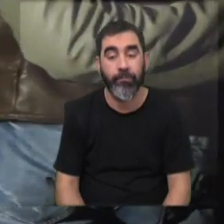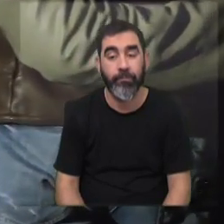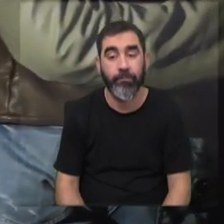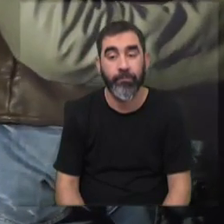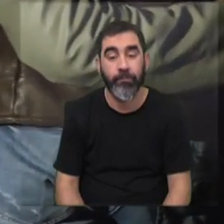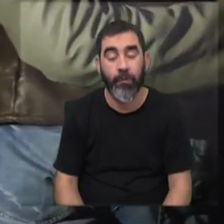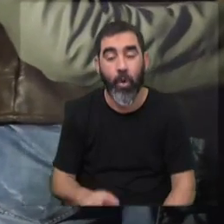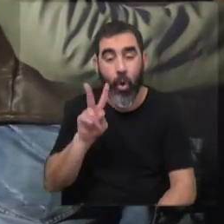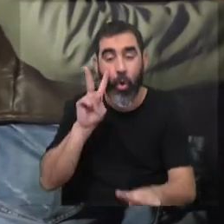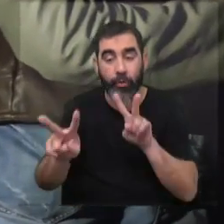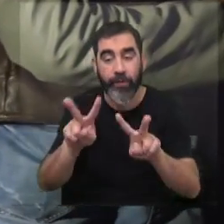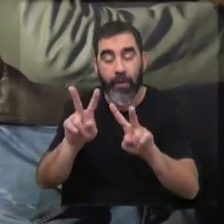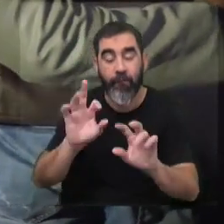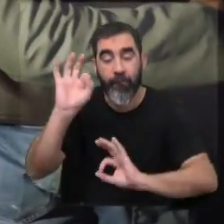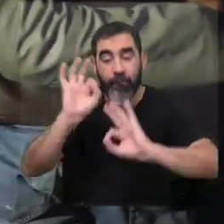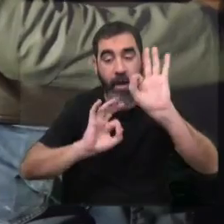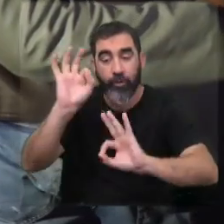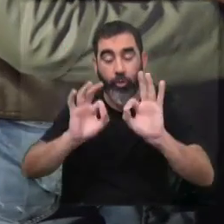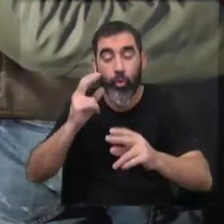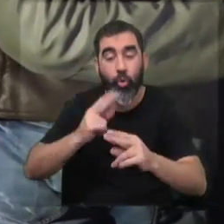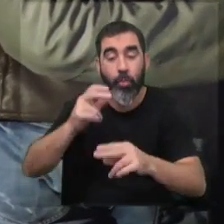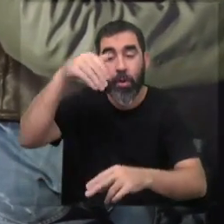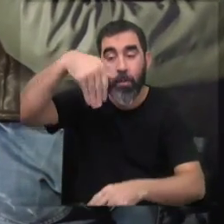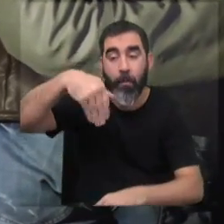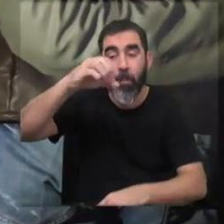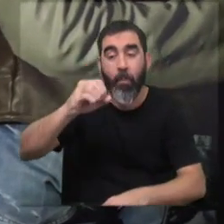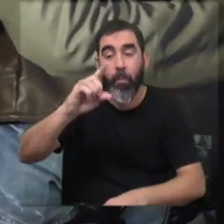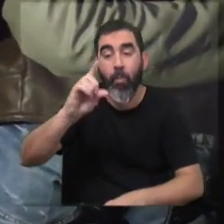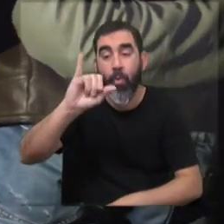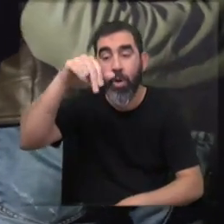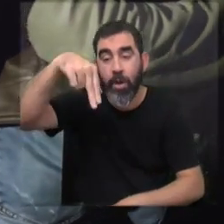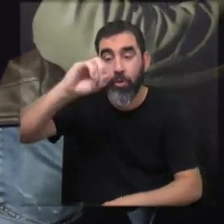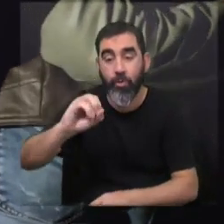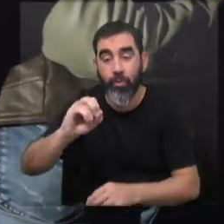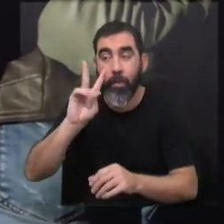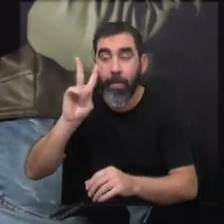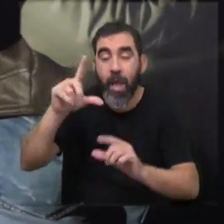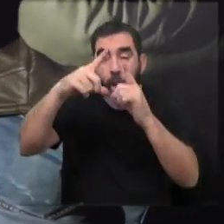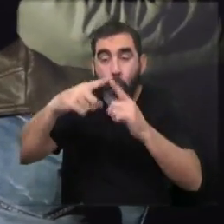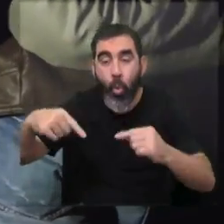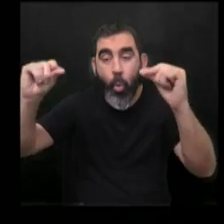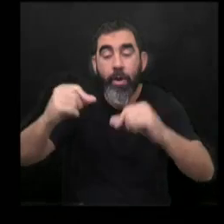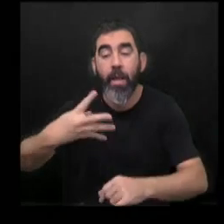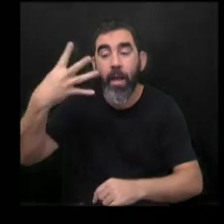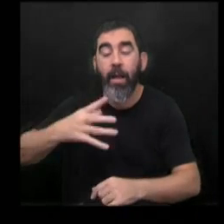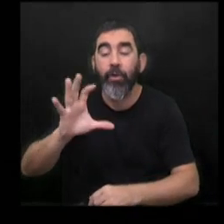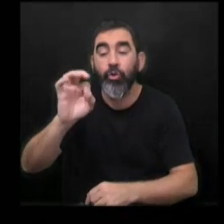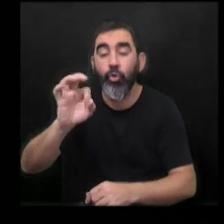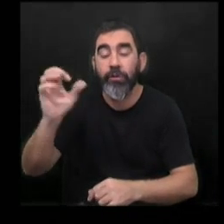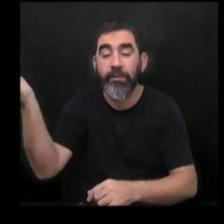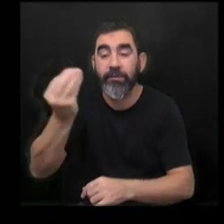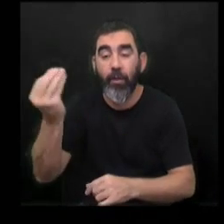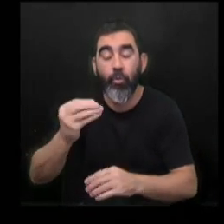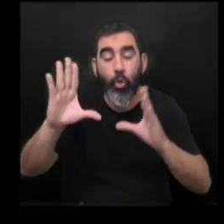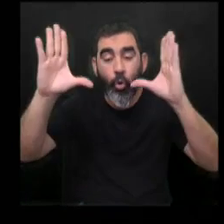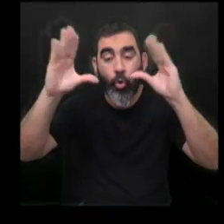El Observatorio Astronómico Los Molinos invita a mirar la Luna el próximo sábado 14 de septiembre en el marco de la